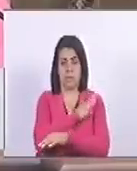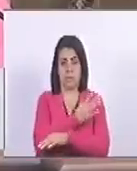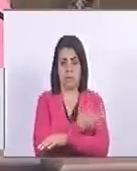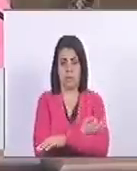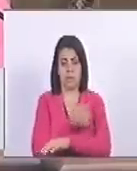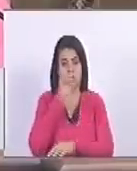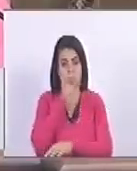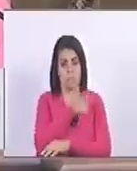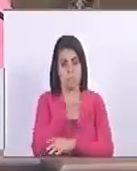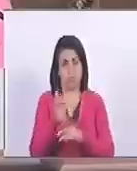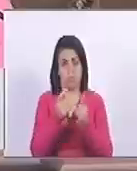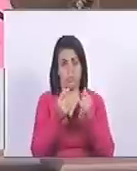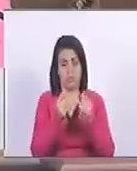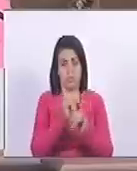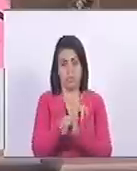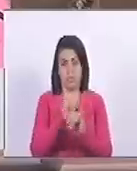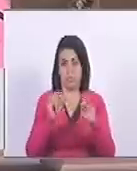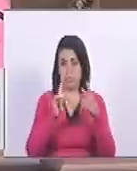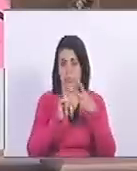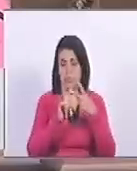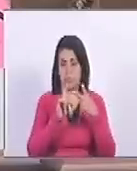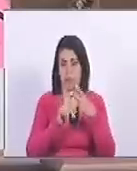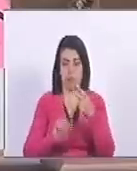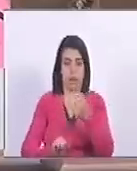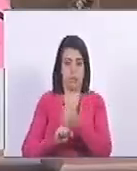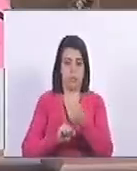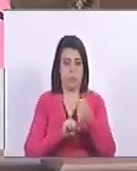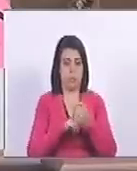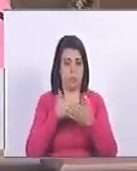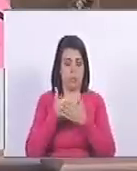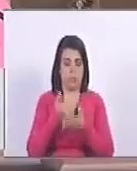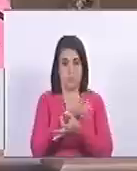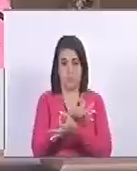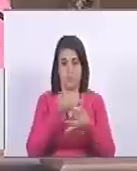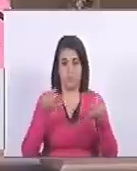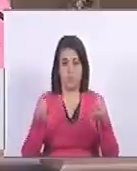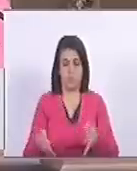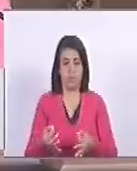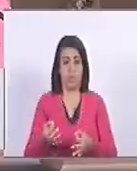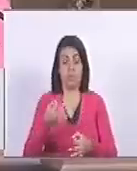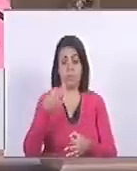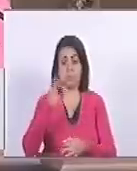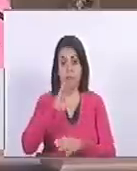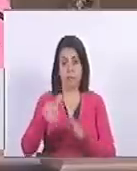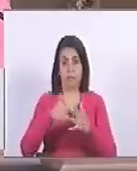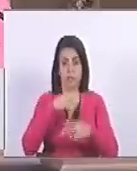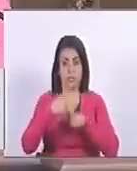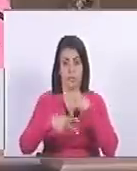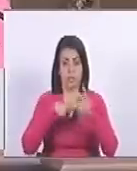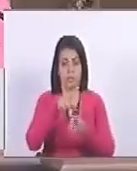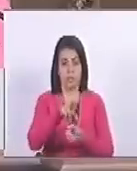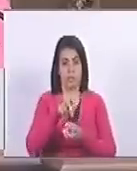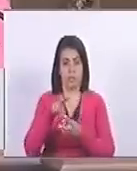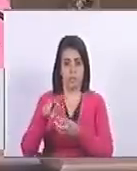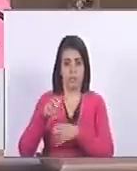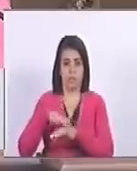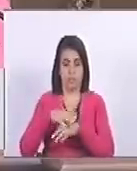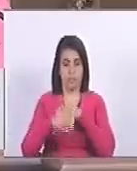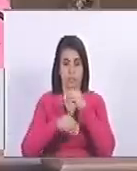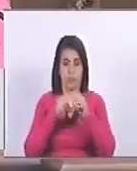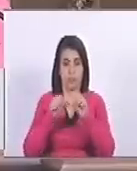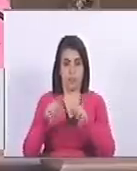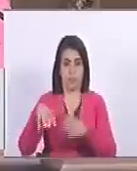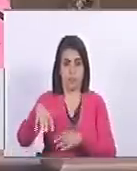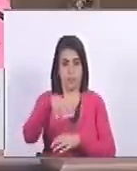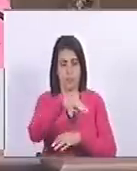la soberanía económica. 2. Favorecer la optimización y eficiencia de los procesos tributarios estatales